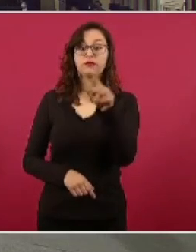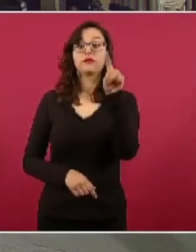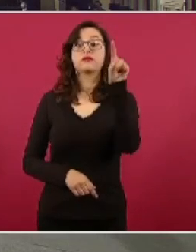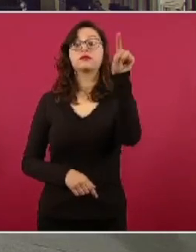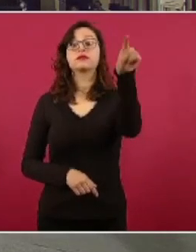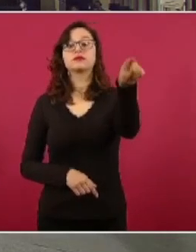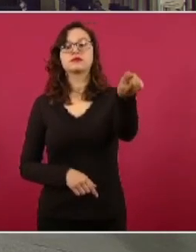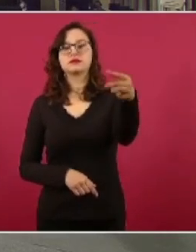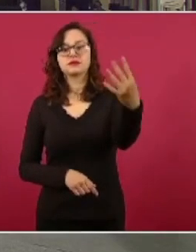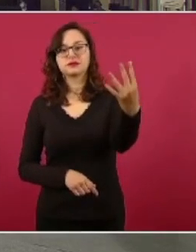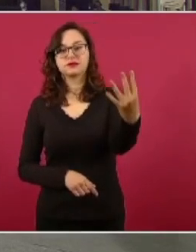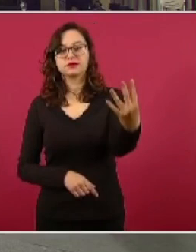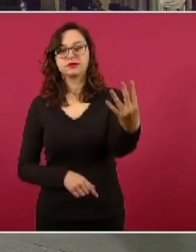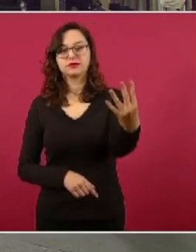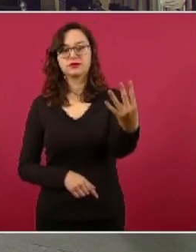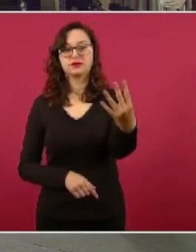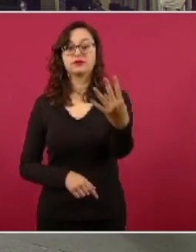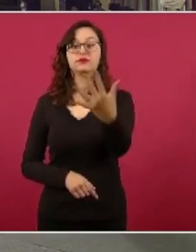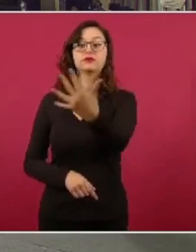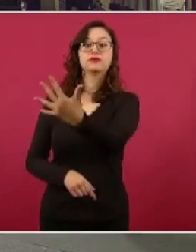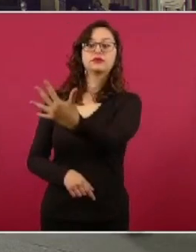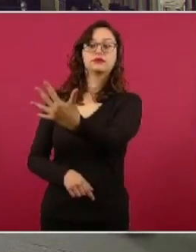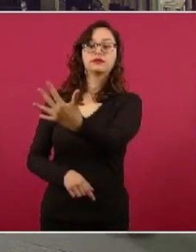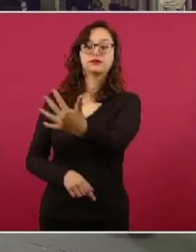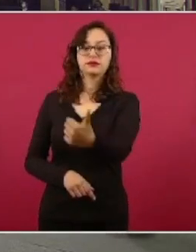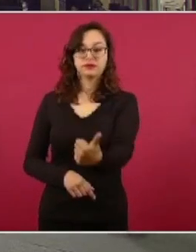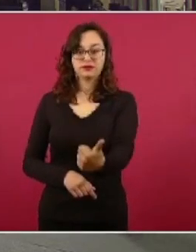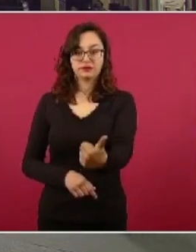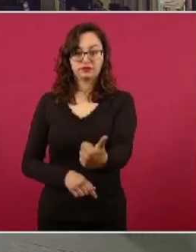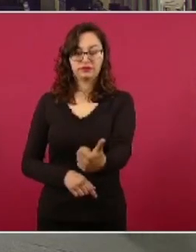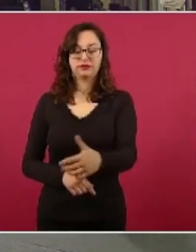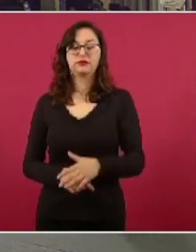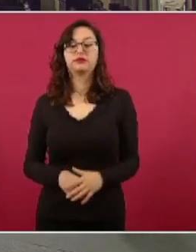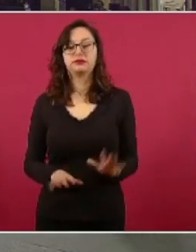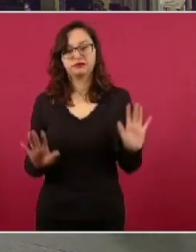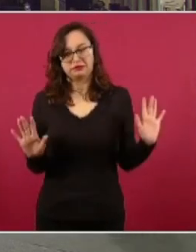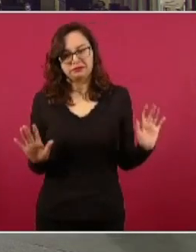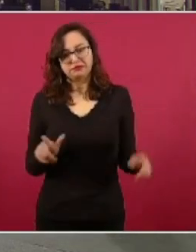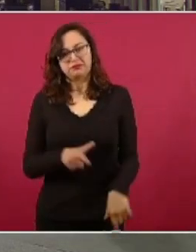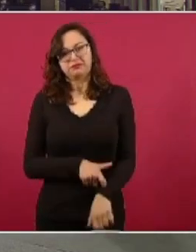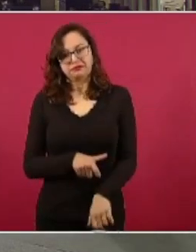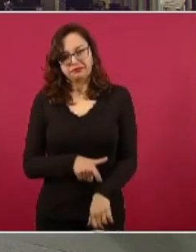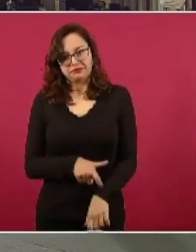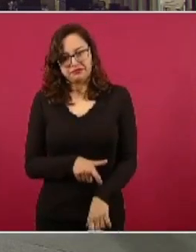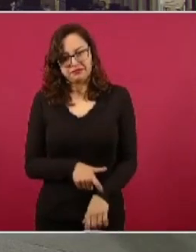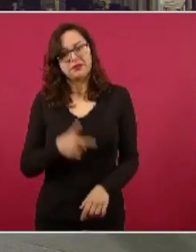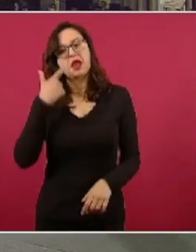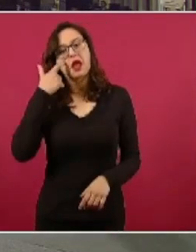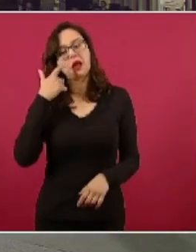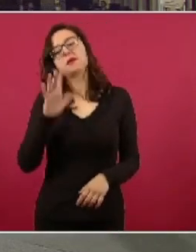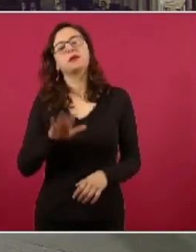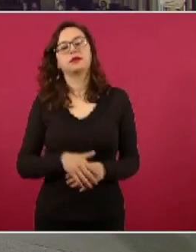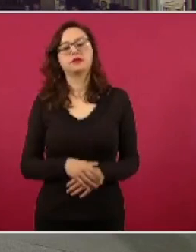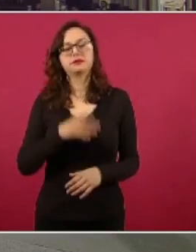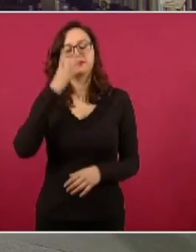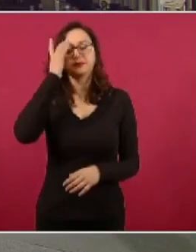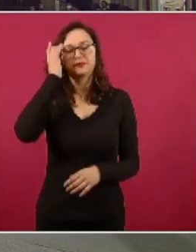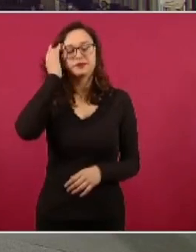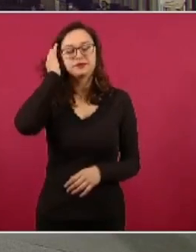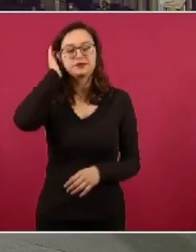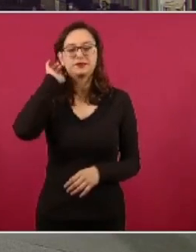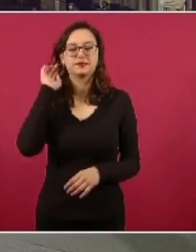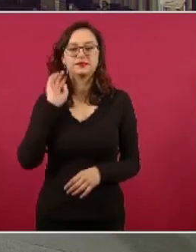cuatro, cinco y seis. Ya. Vamos a ver si se puede. Sí se dieron cuenta, ¿no?